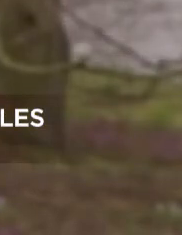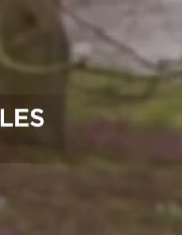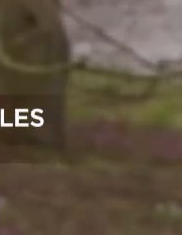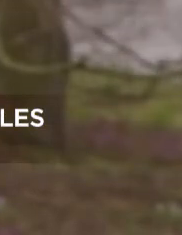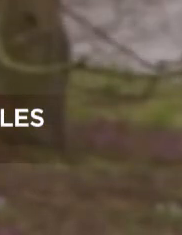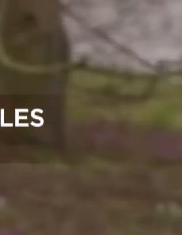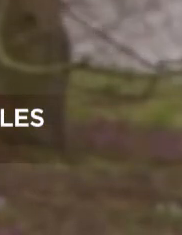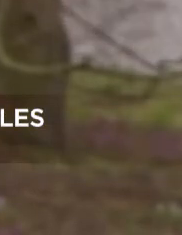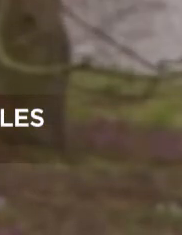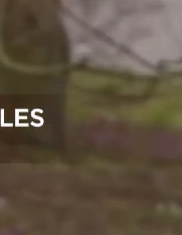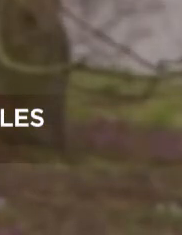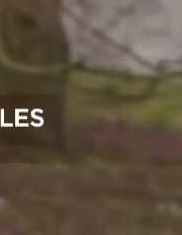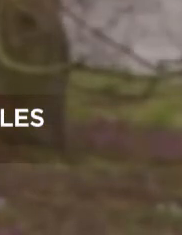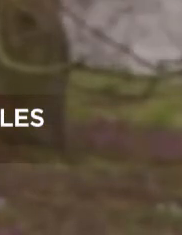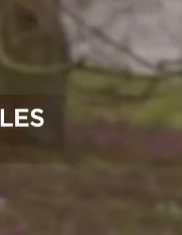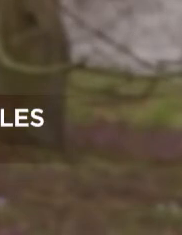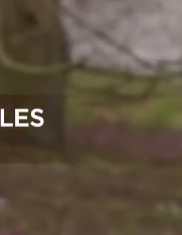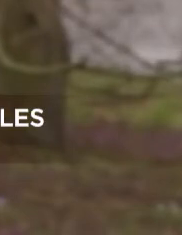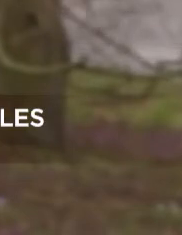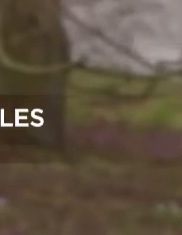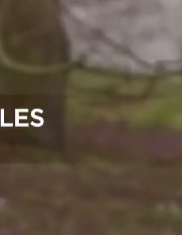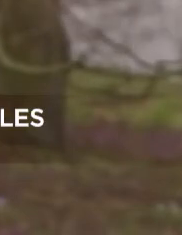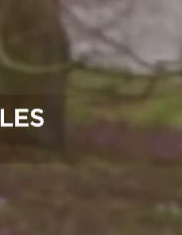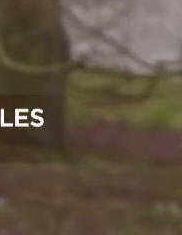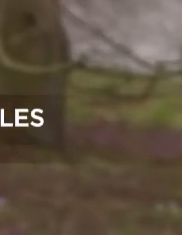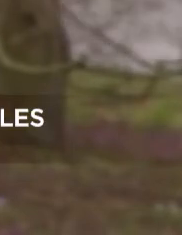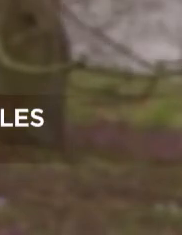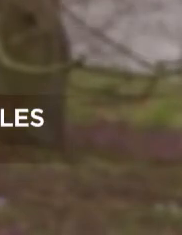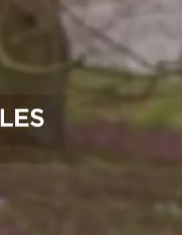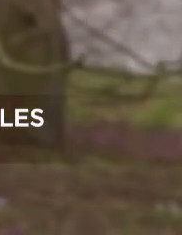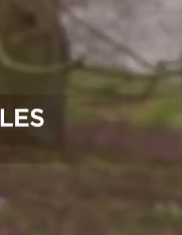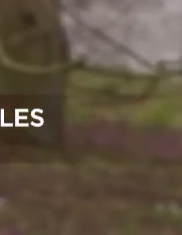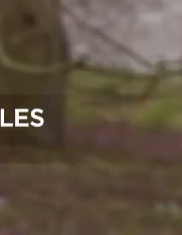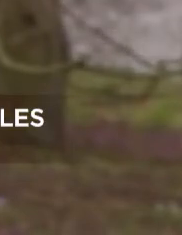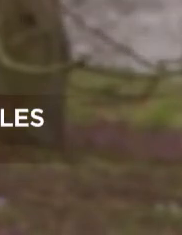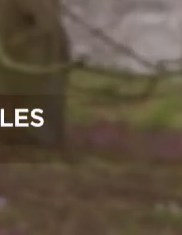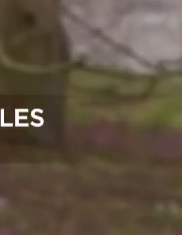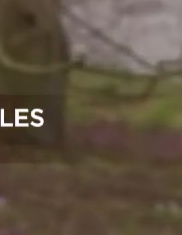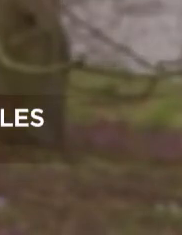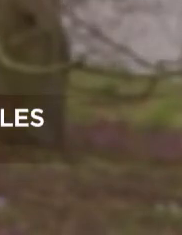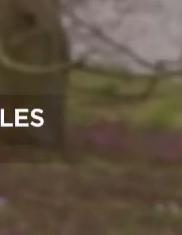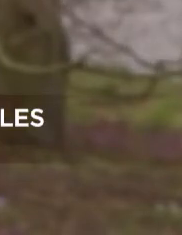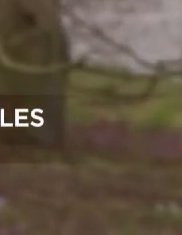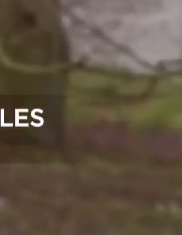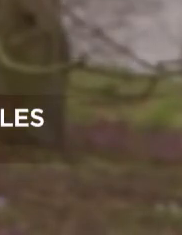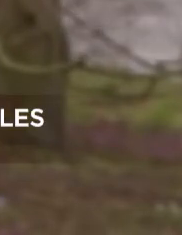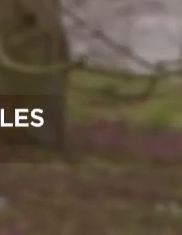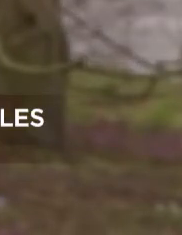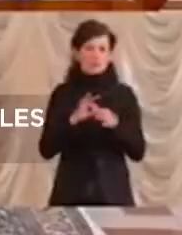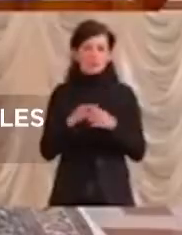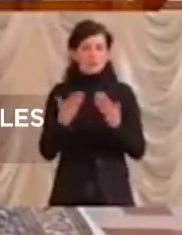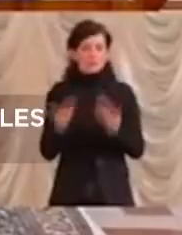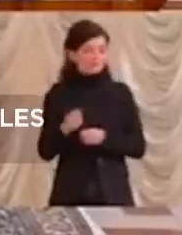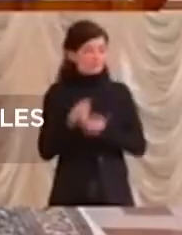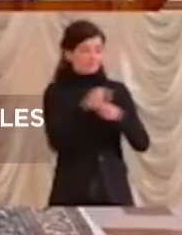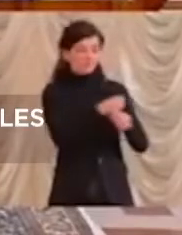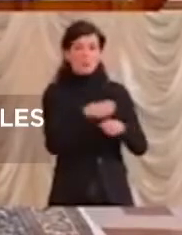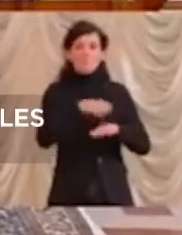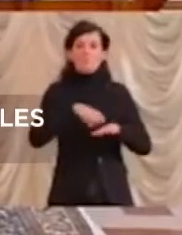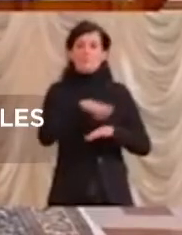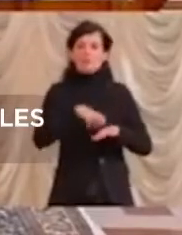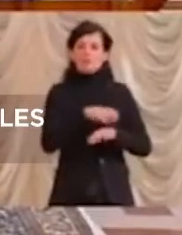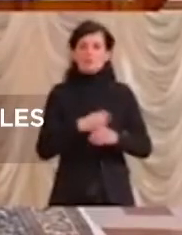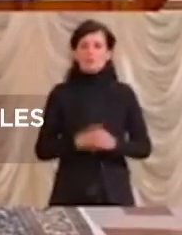bueno, aludiendo ahorita al caso europeo. Mira, en su momento Xi Jinping declaró que China vivía una situación de guerra